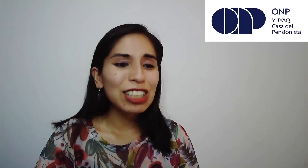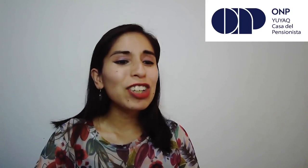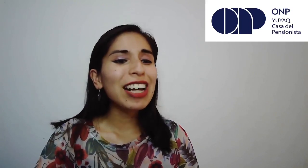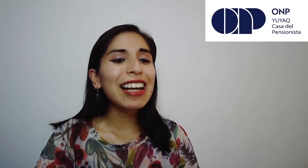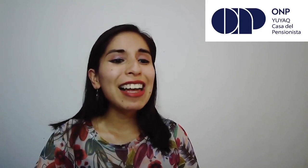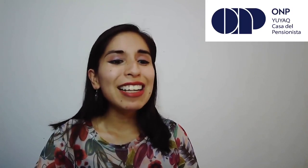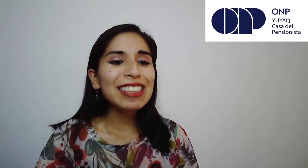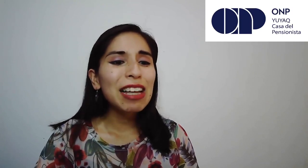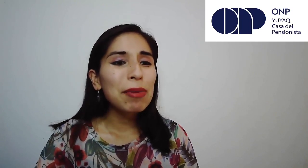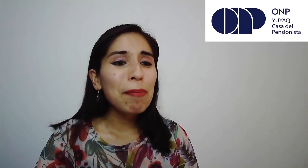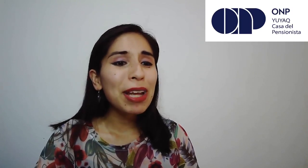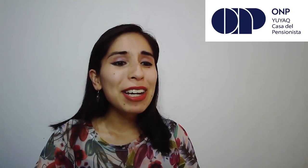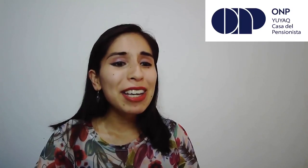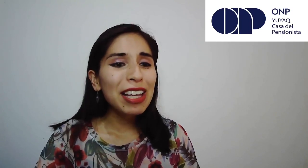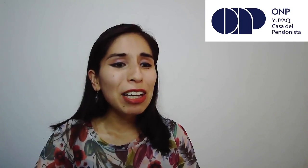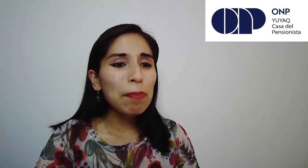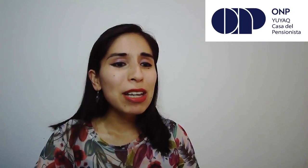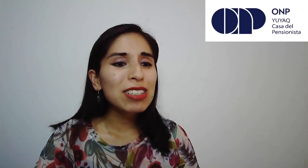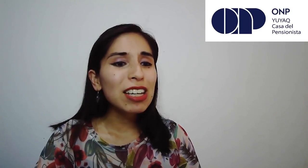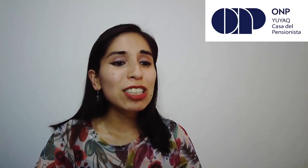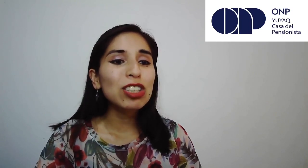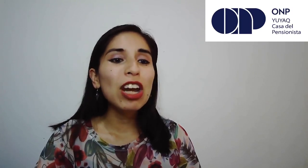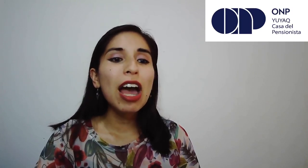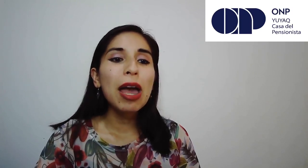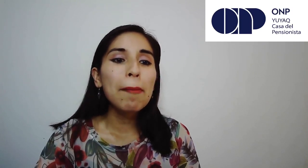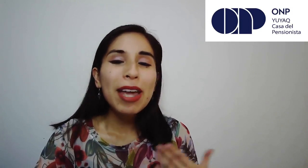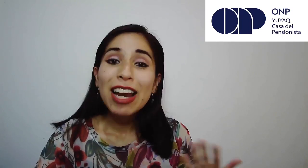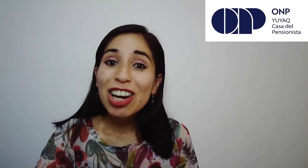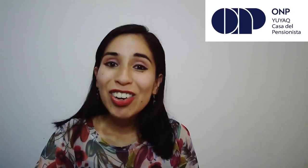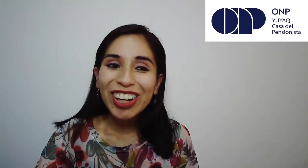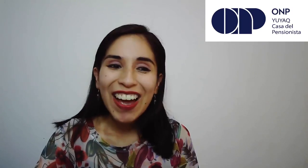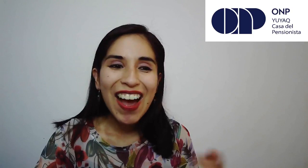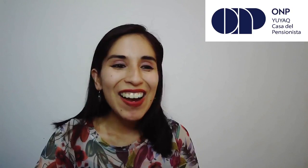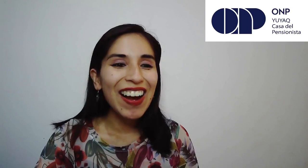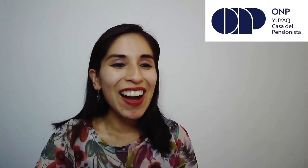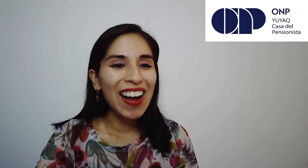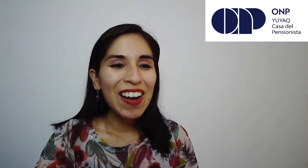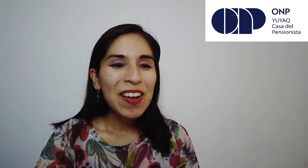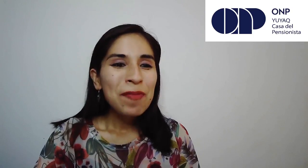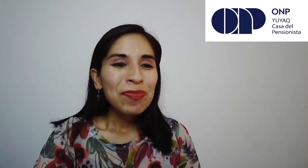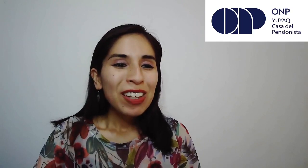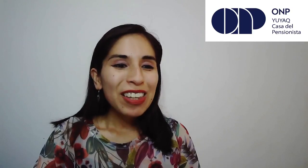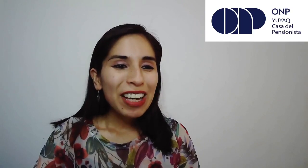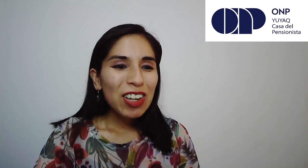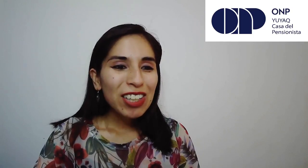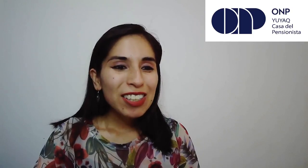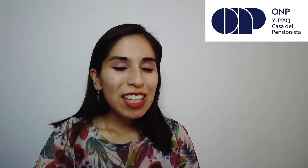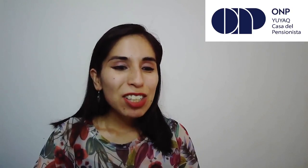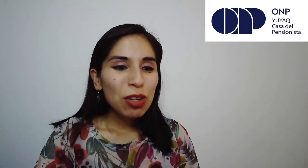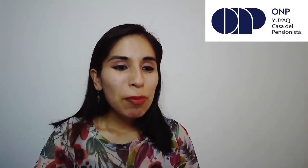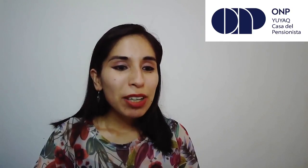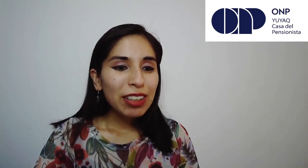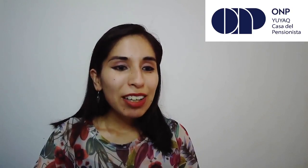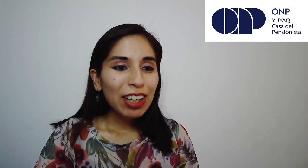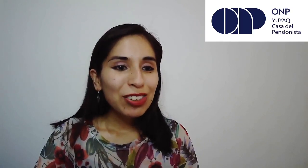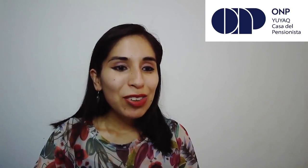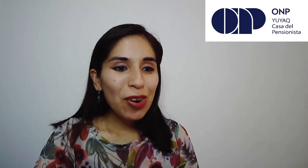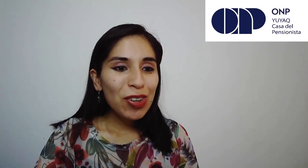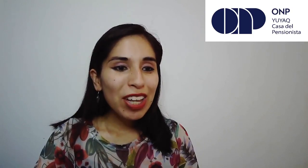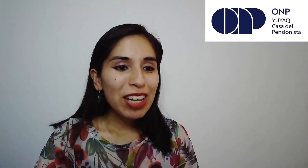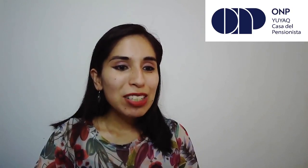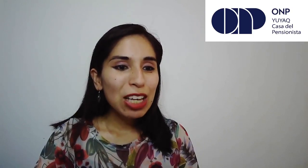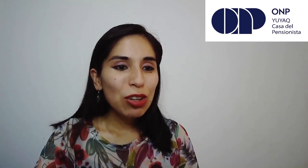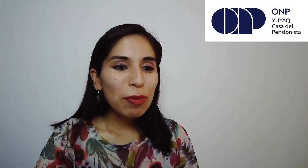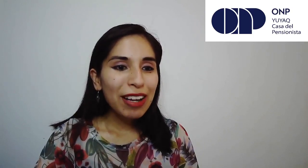señora clarisa bienvenida que el placer señora emilia y lo real de ascencio berta el gen